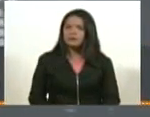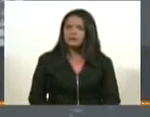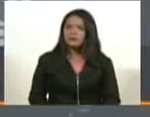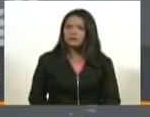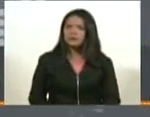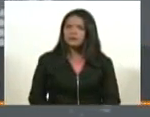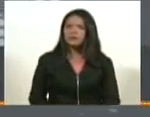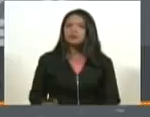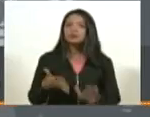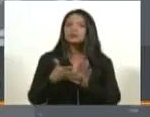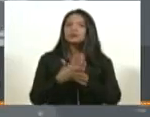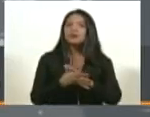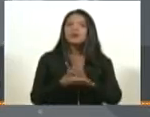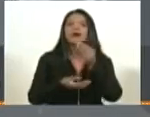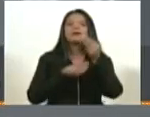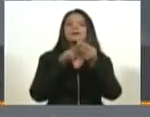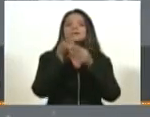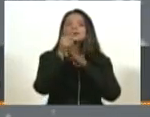poder constituyente.